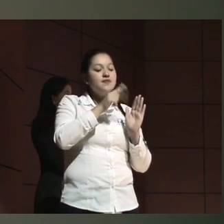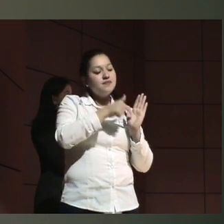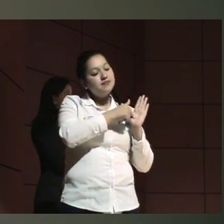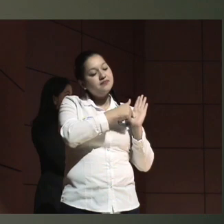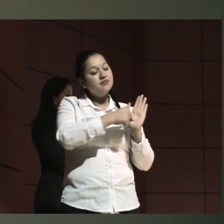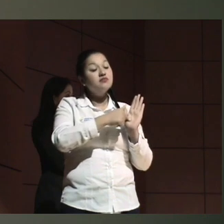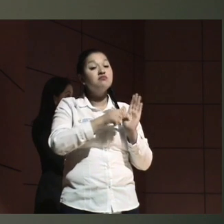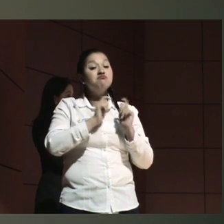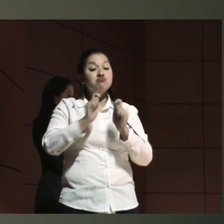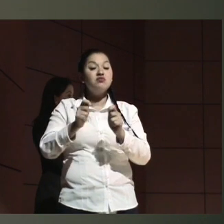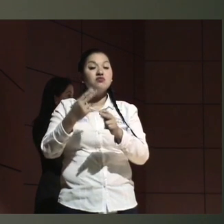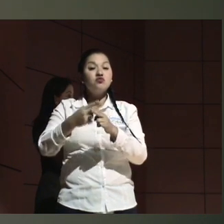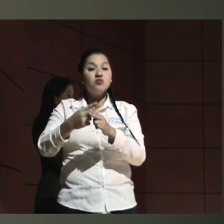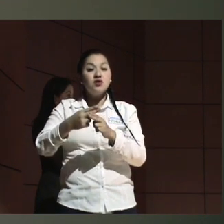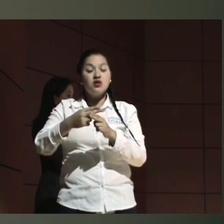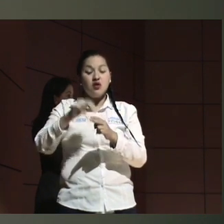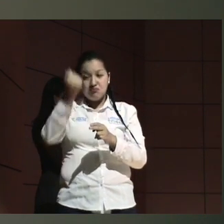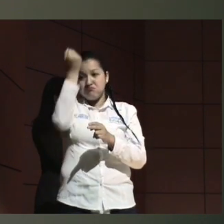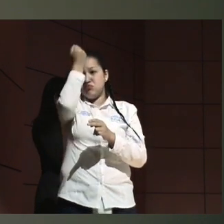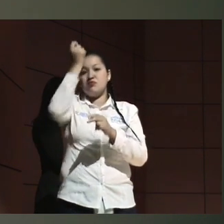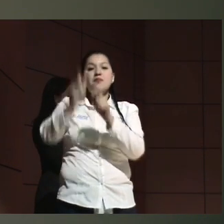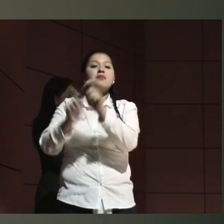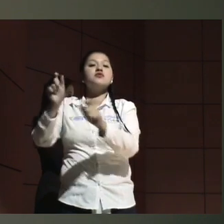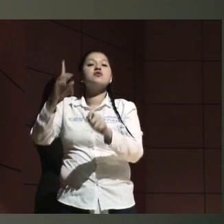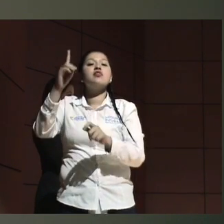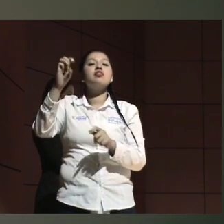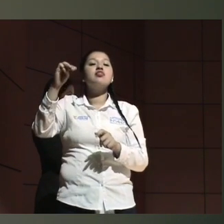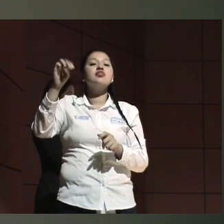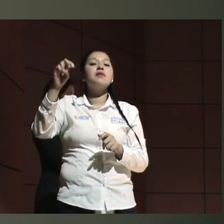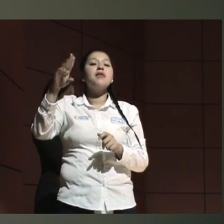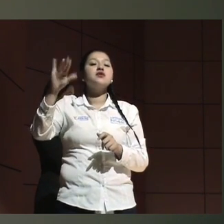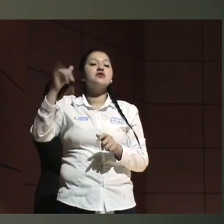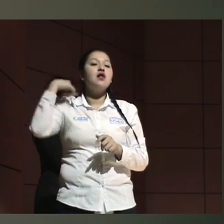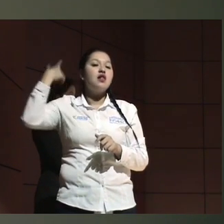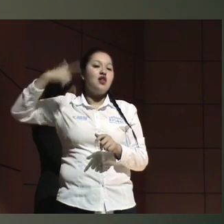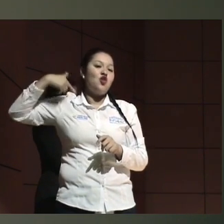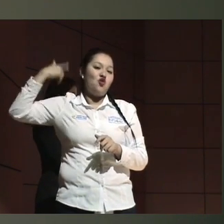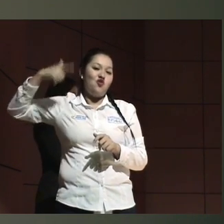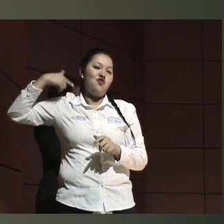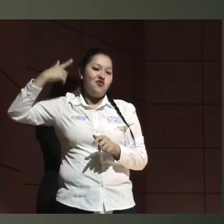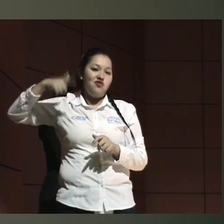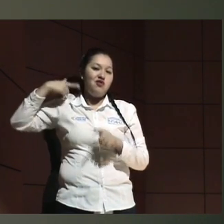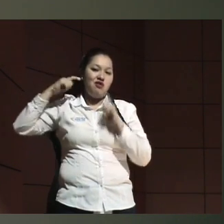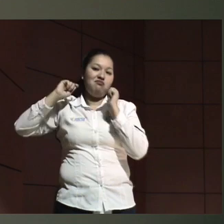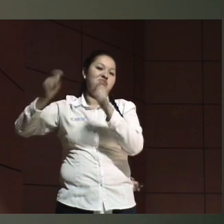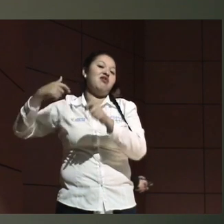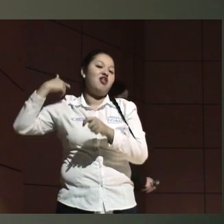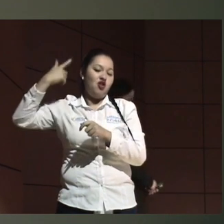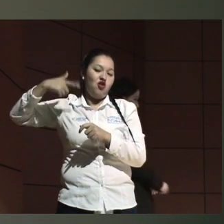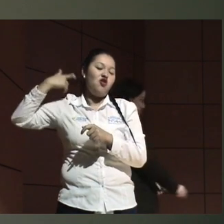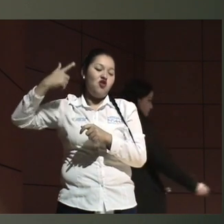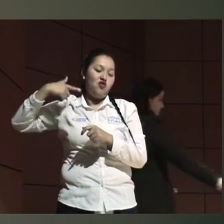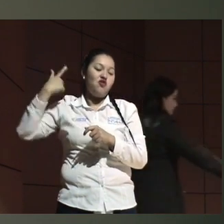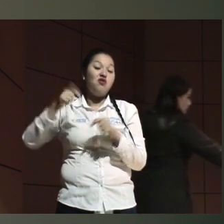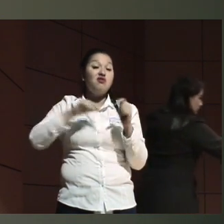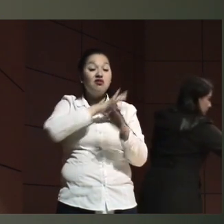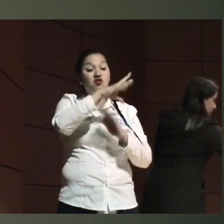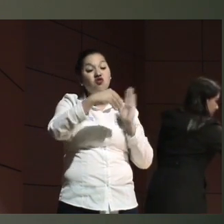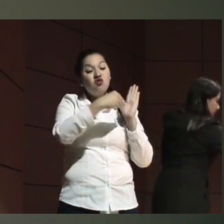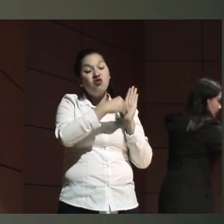de demencia tal como era posible observarlo en los artículos 545 y 1504 del código civil